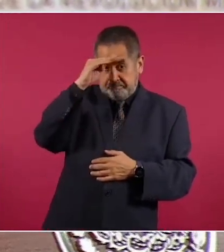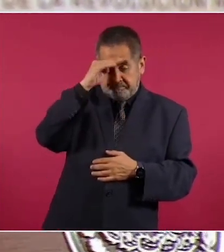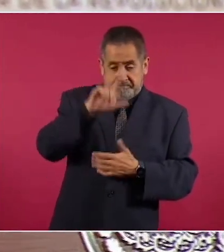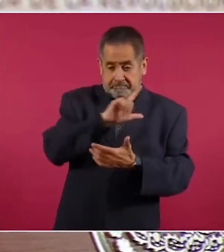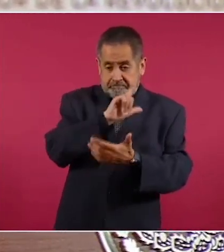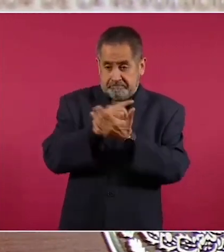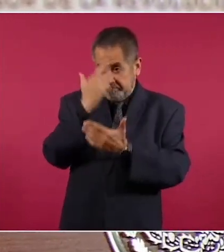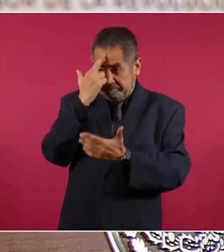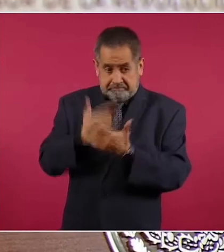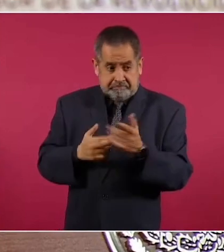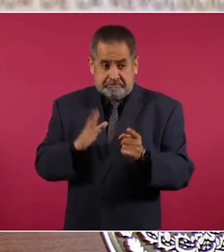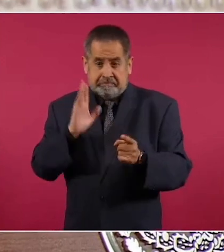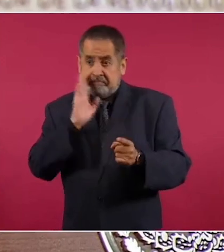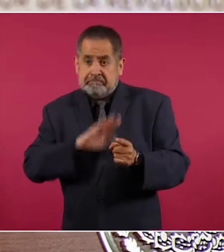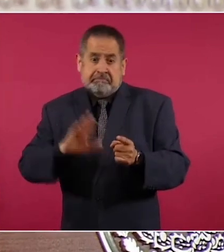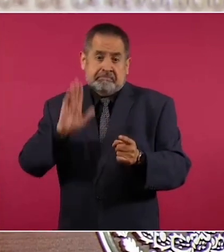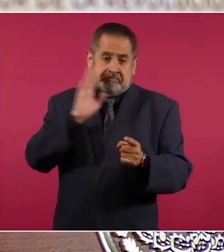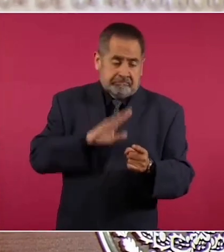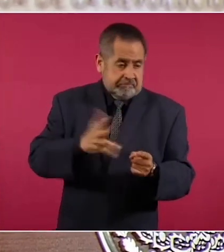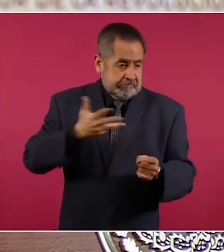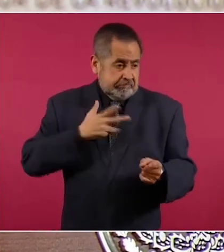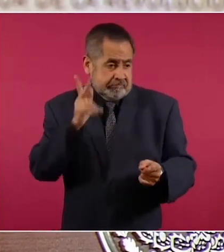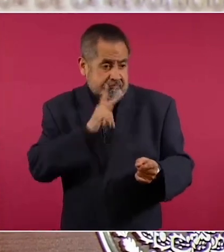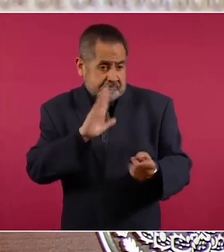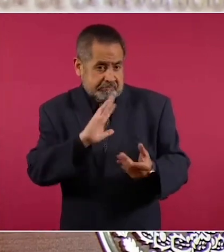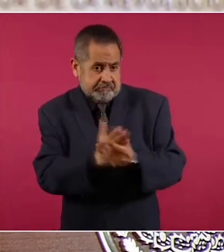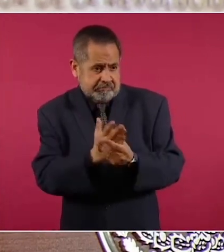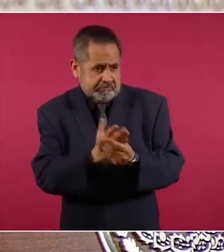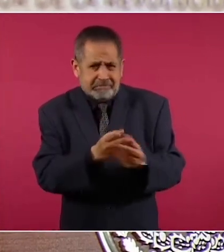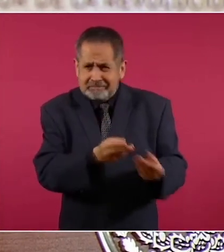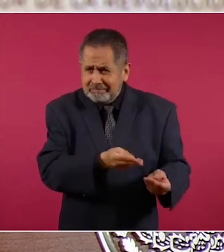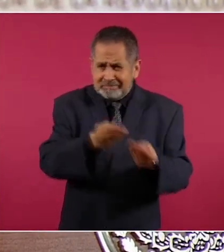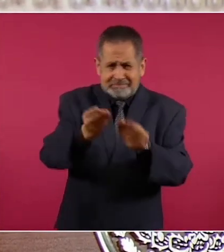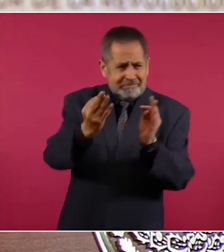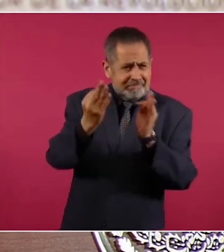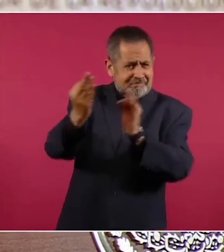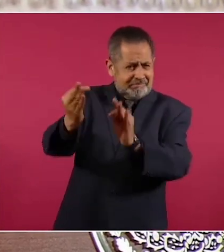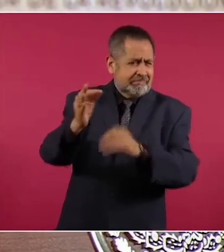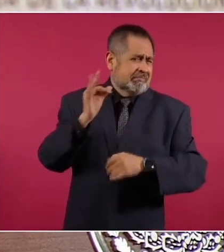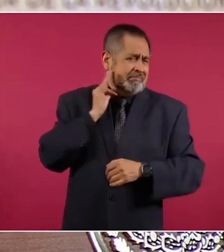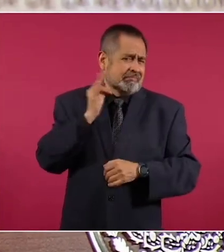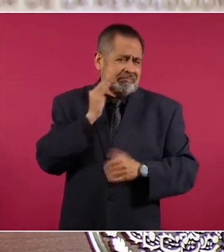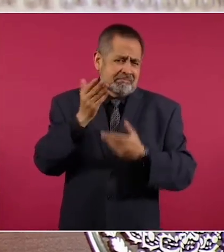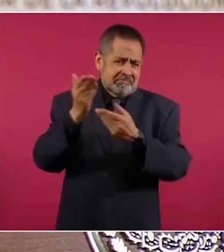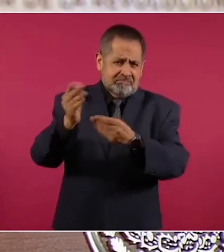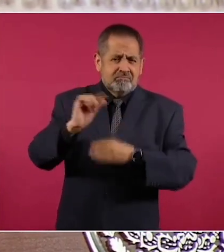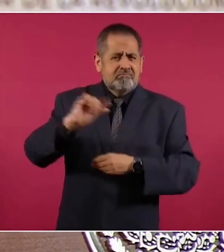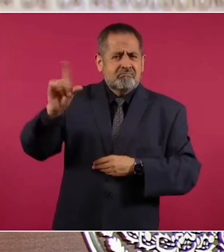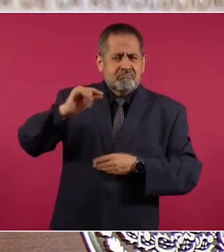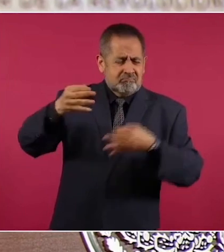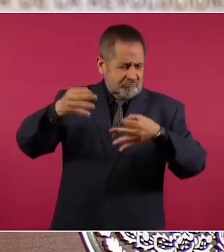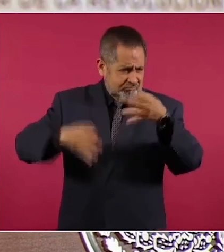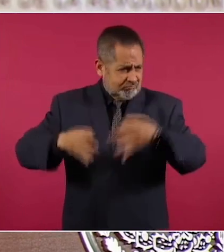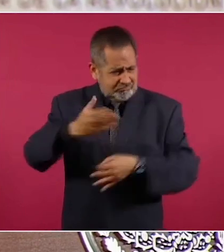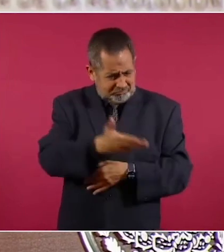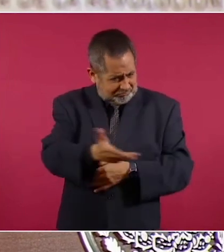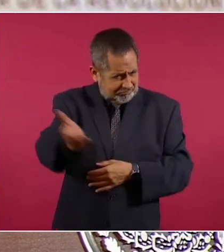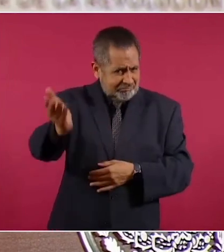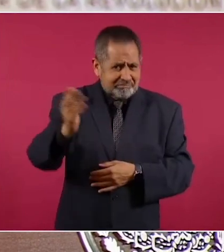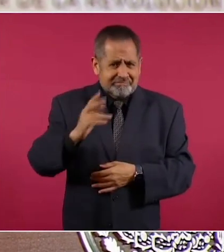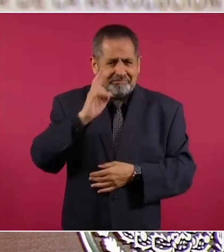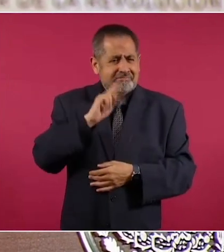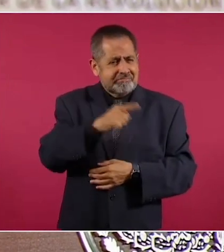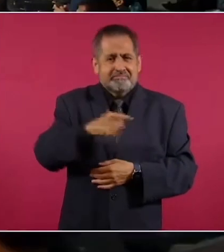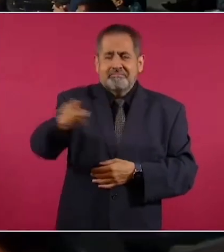ilegal y tienen las pruebas, preséntenlas ante las autoridades